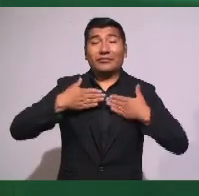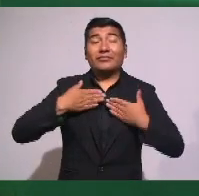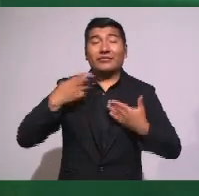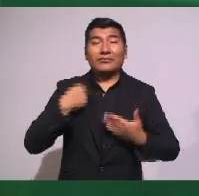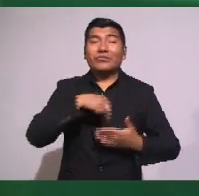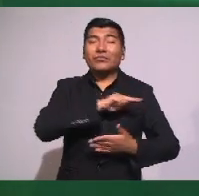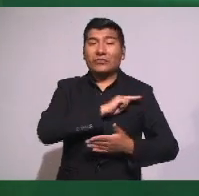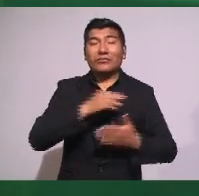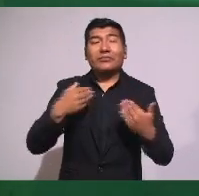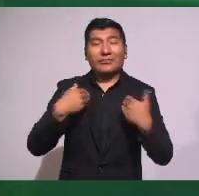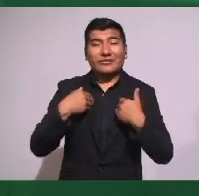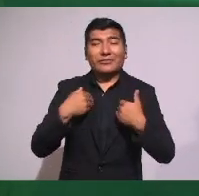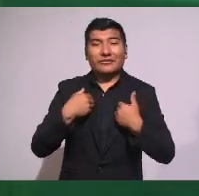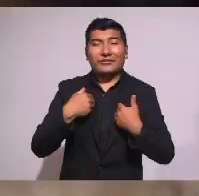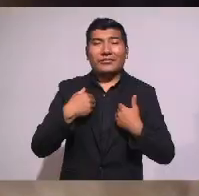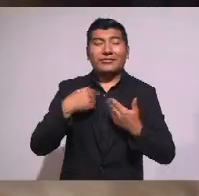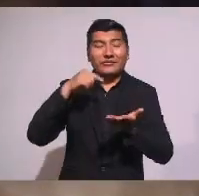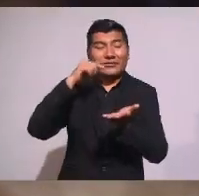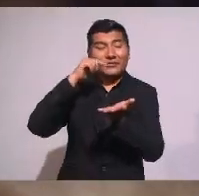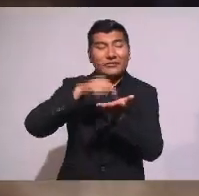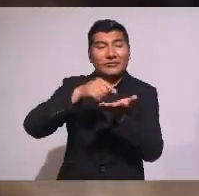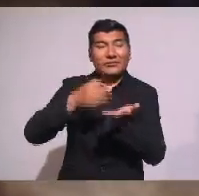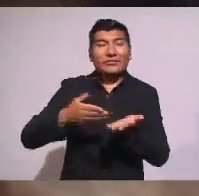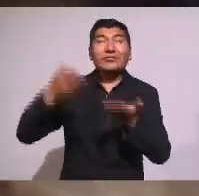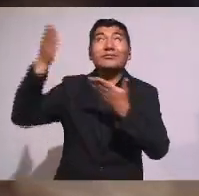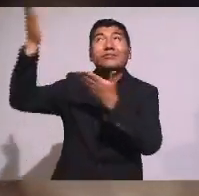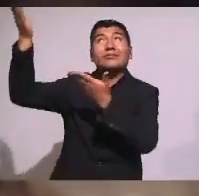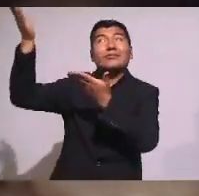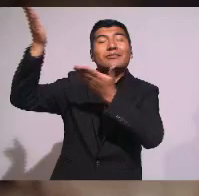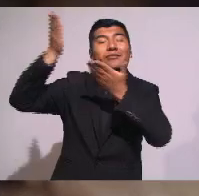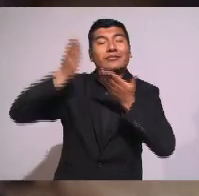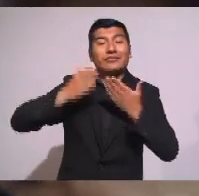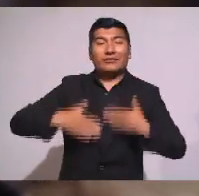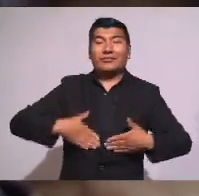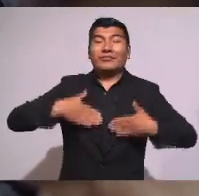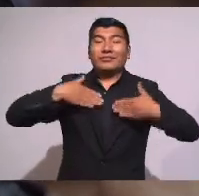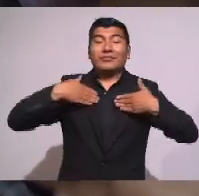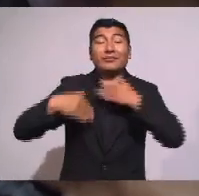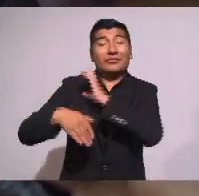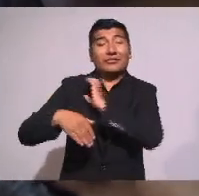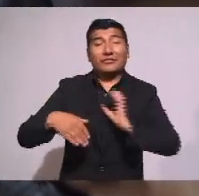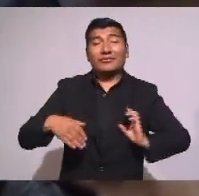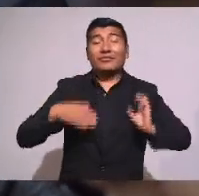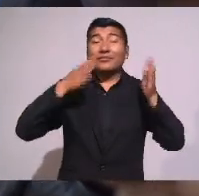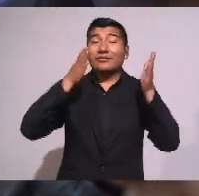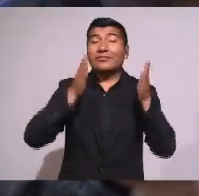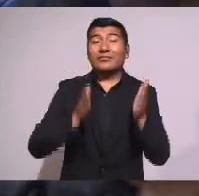llevamos es la que nos hace de Cristo, es la que nos hace cristianos.